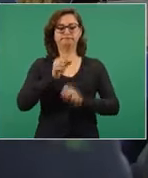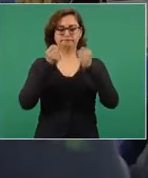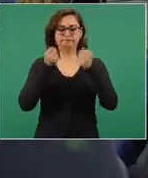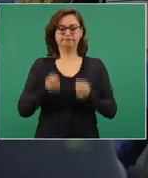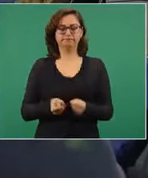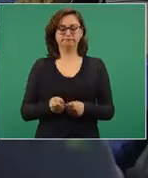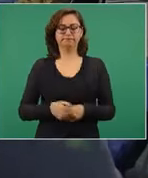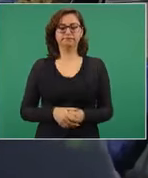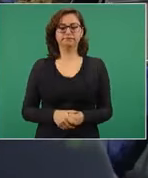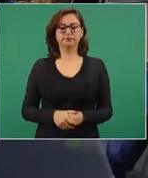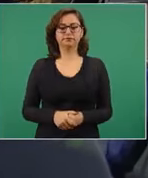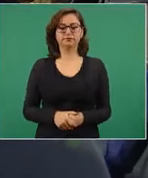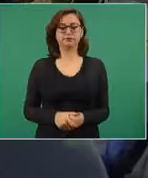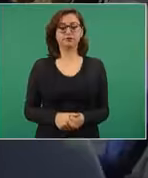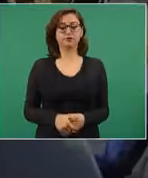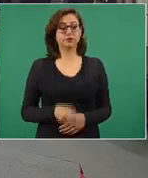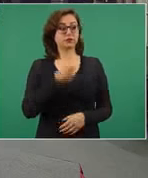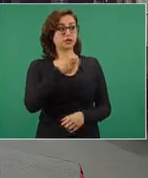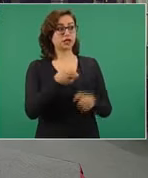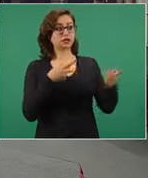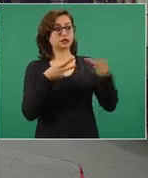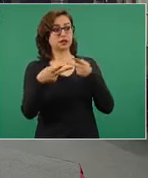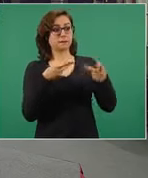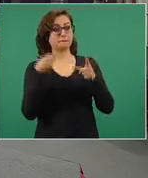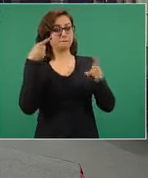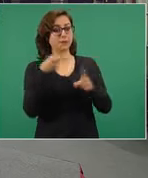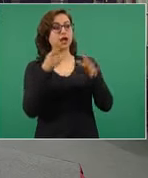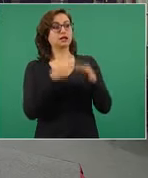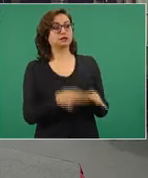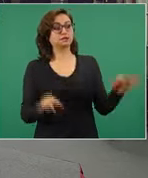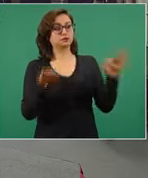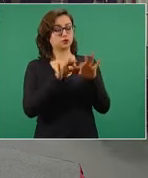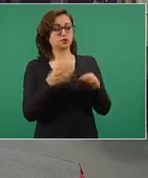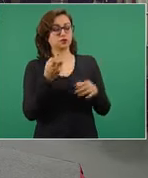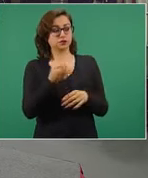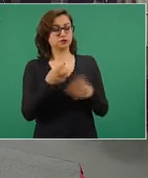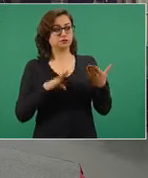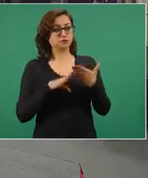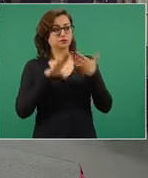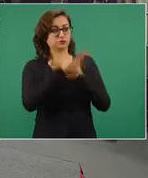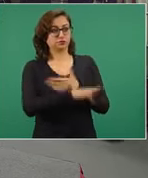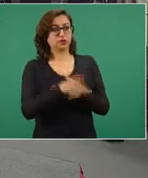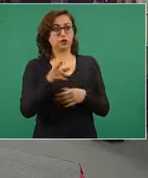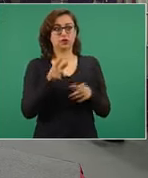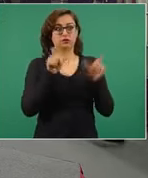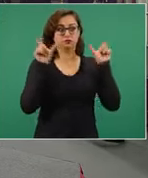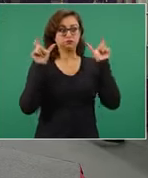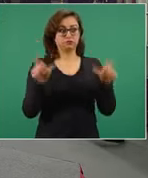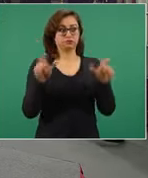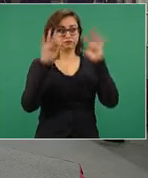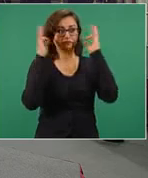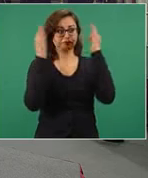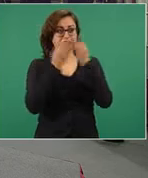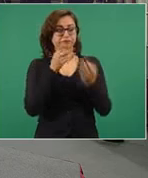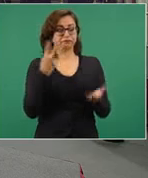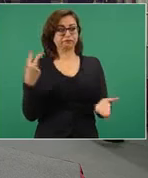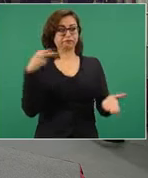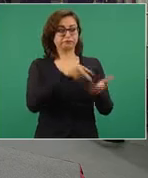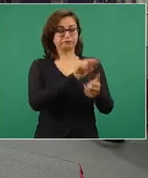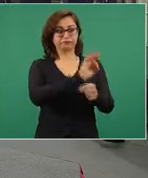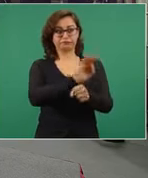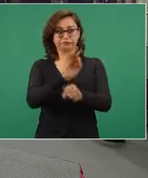sociedad. Entonces, ¿esta sería la estrategia principal para combatir el tráfico de armas, este reforzamiento con las fuerzas federales de las